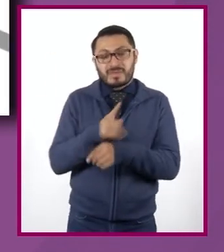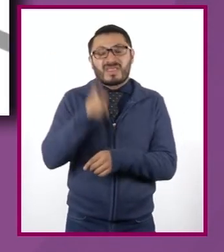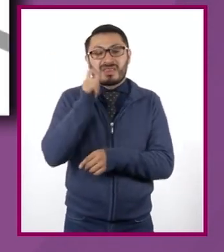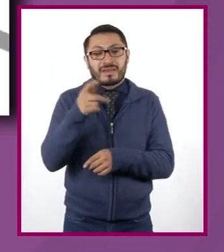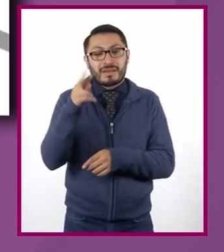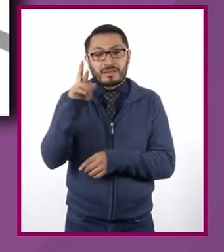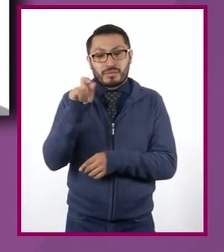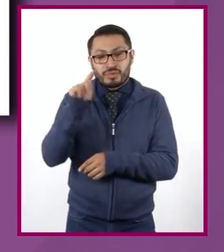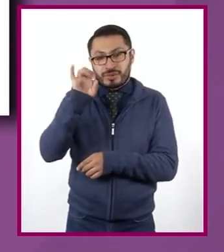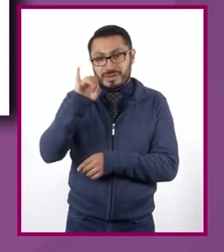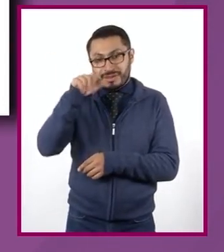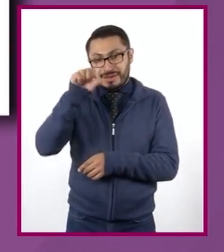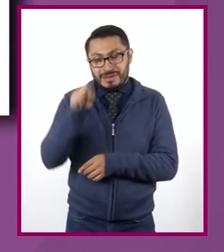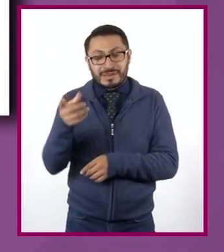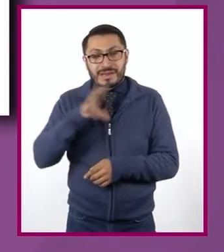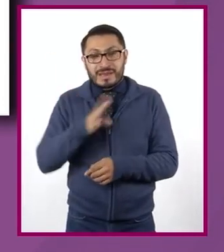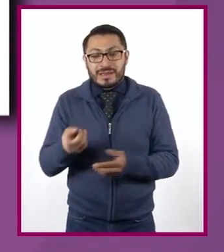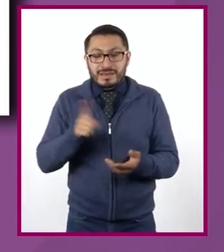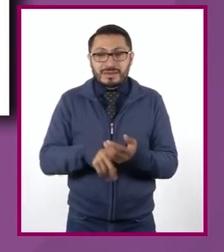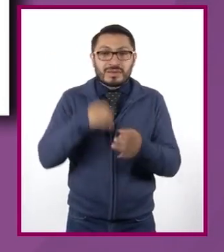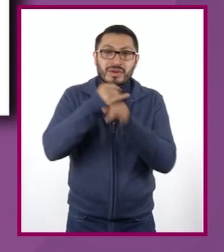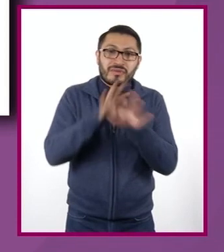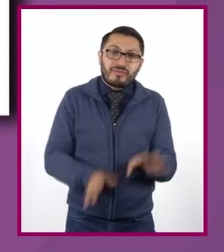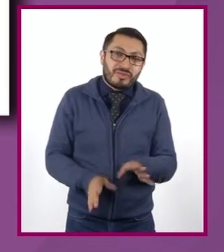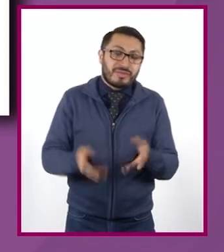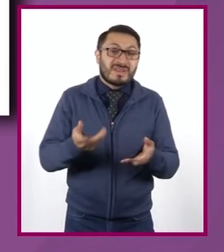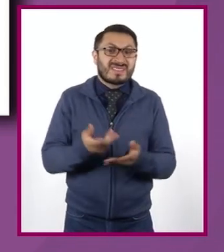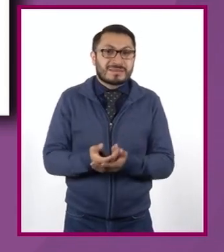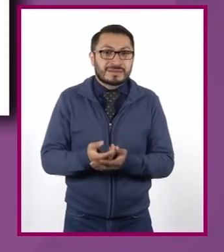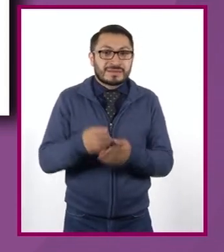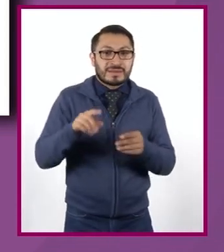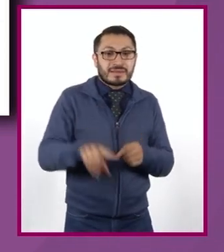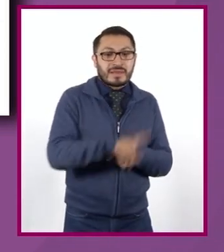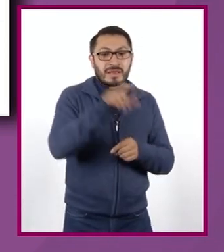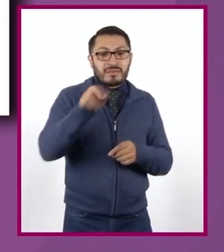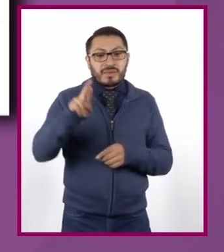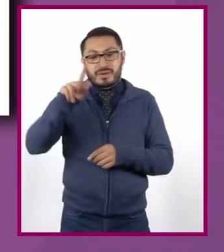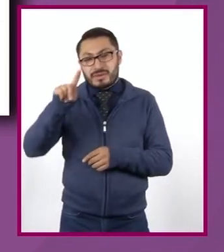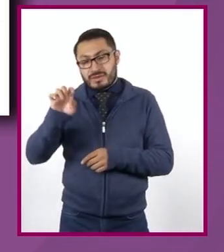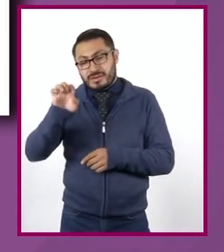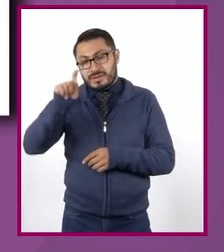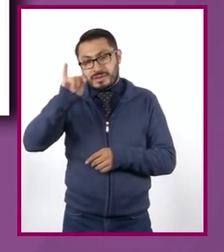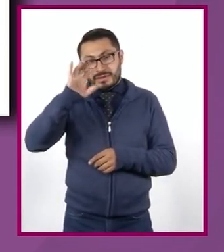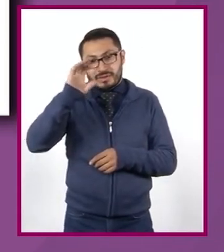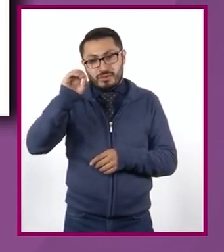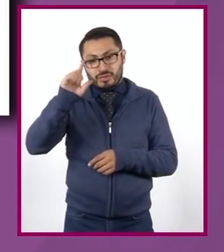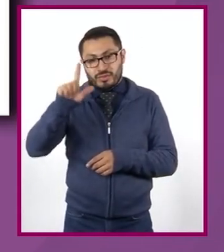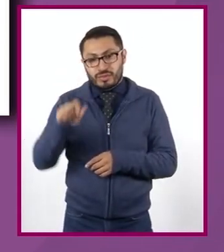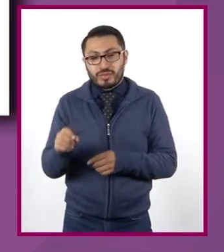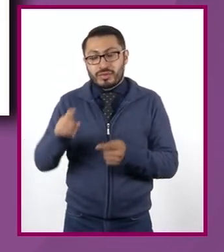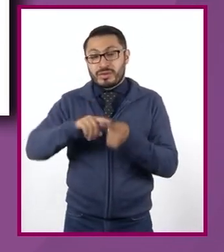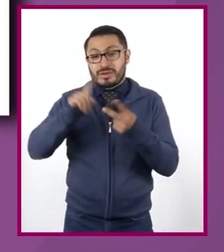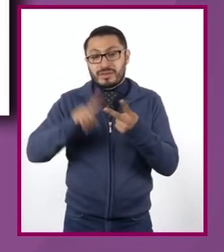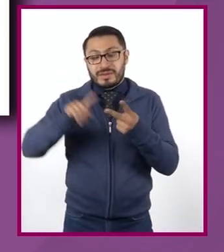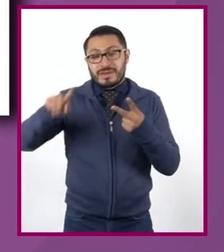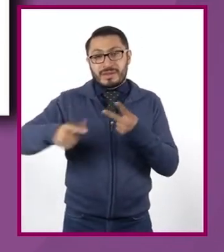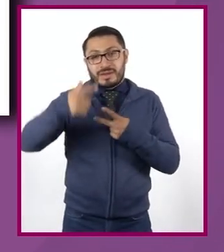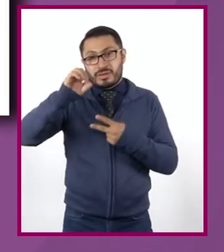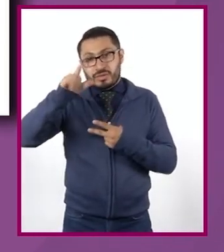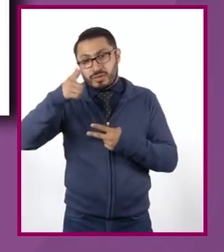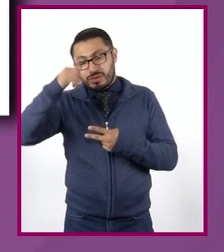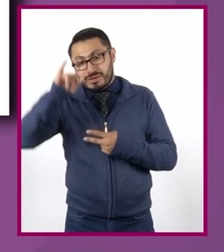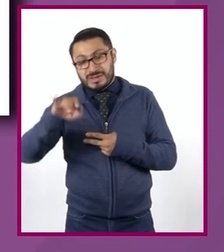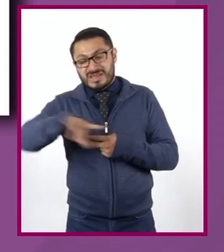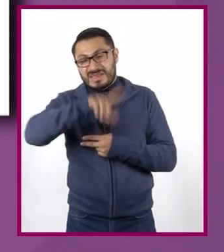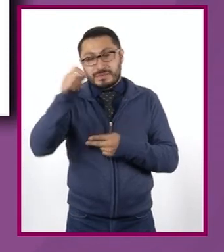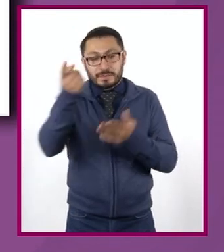proteínas se producen con la información del núcleo, pasan al retículo, luego al Golgi, y al dibujarlos así se da un